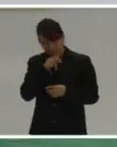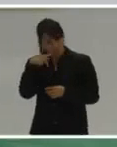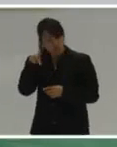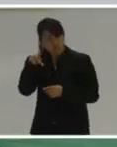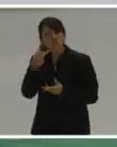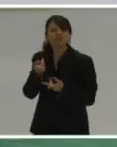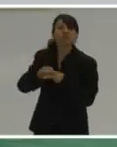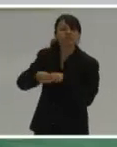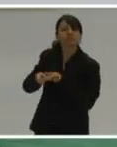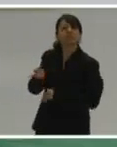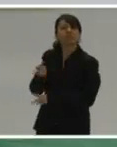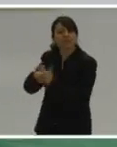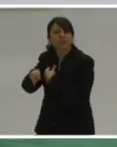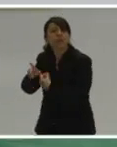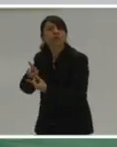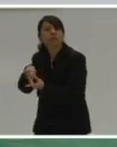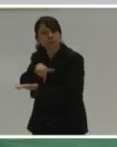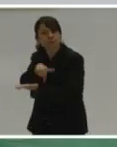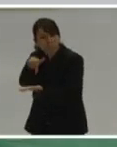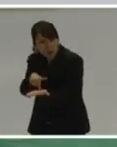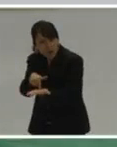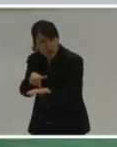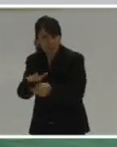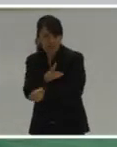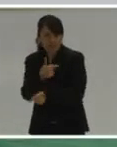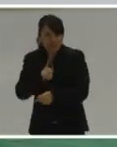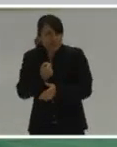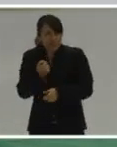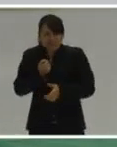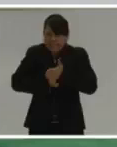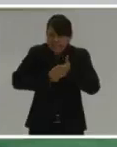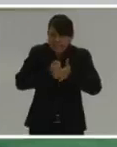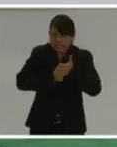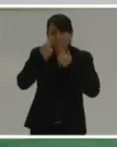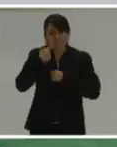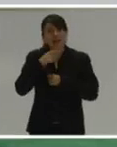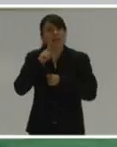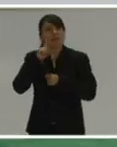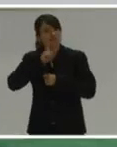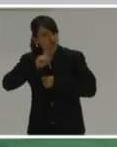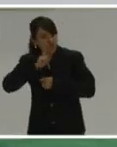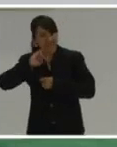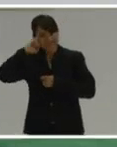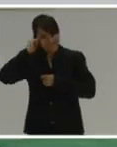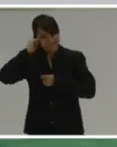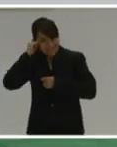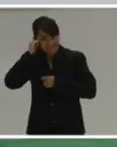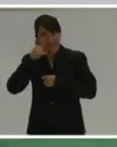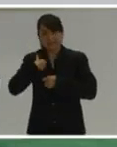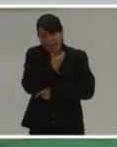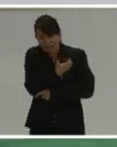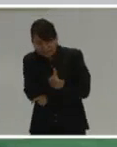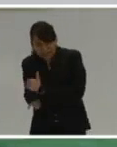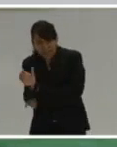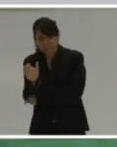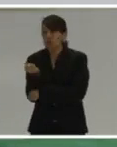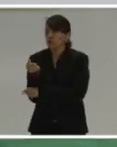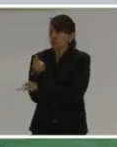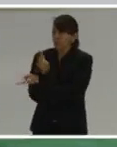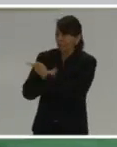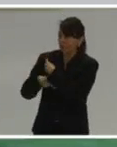obviamente hablamos de mucha participación de mujeres indígenas, originarios, campesinos y afro, ¿no? De